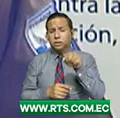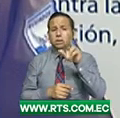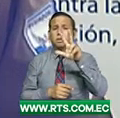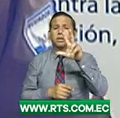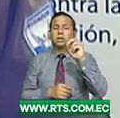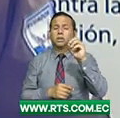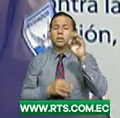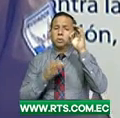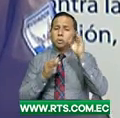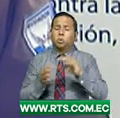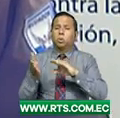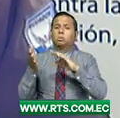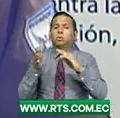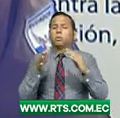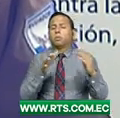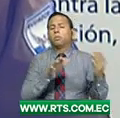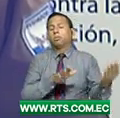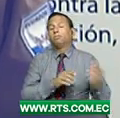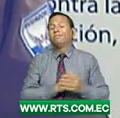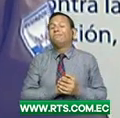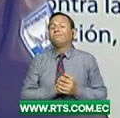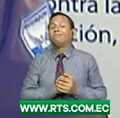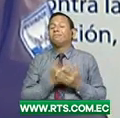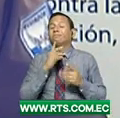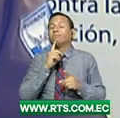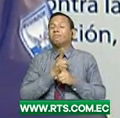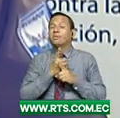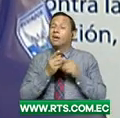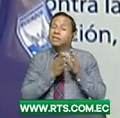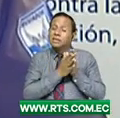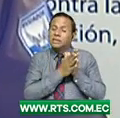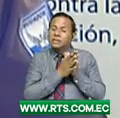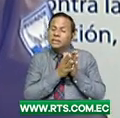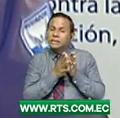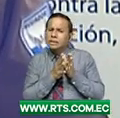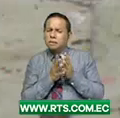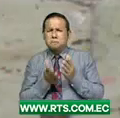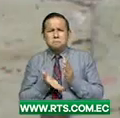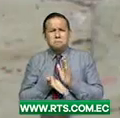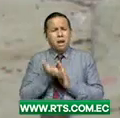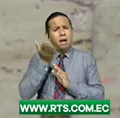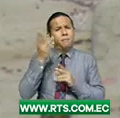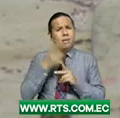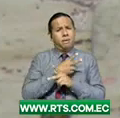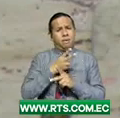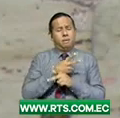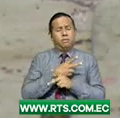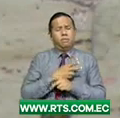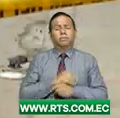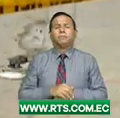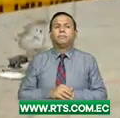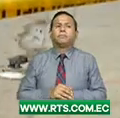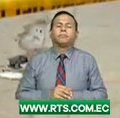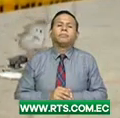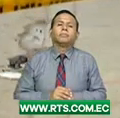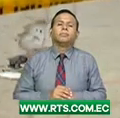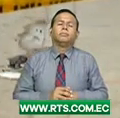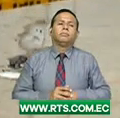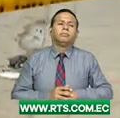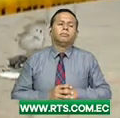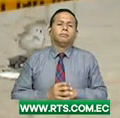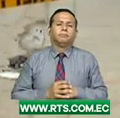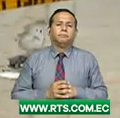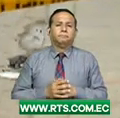del año son los de mayor complejidad, de mayor incidencia delictiva y de mayor violencia. El ranking de los sectores con mayor